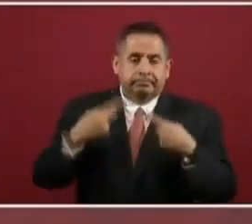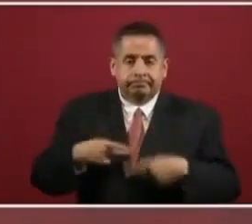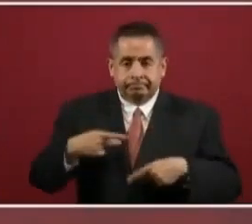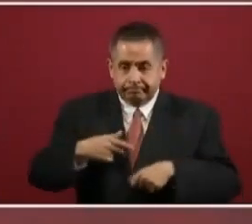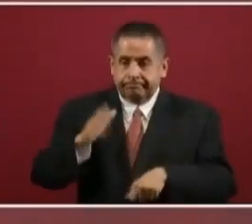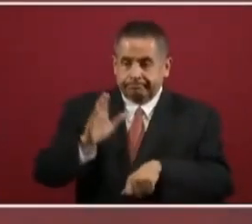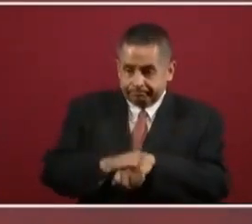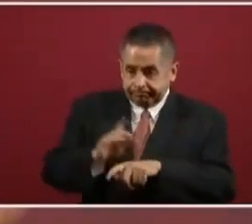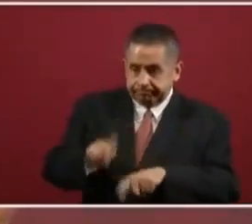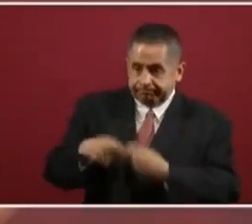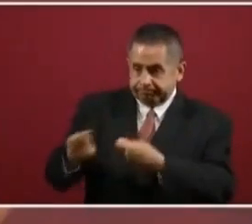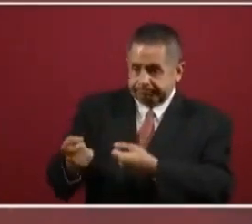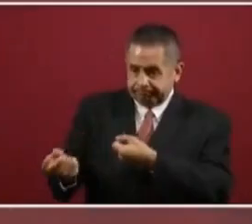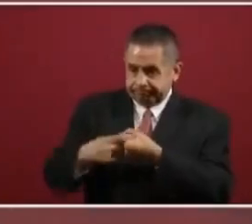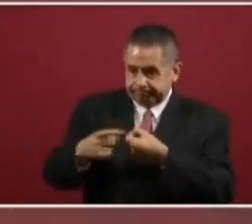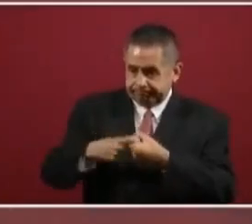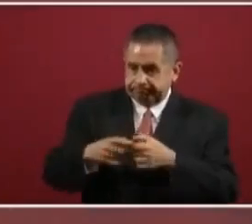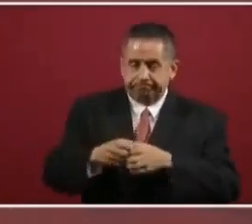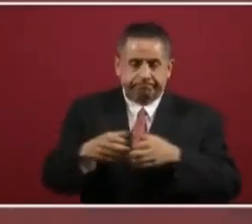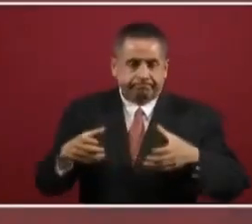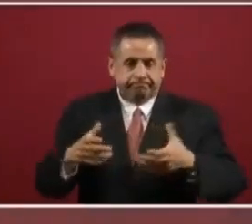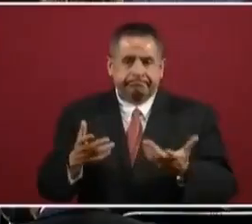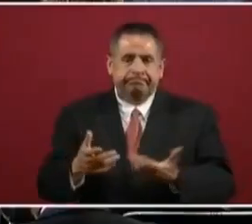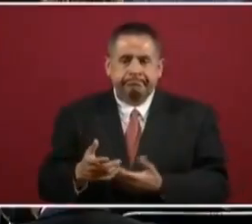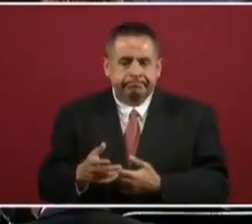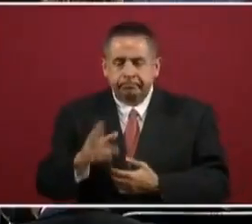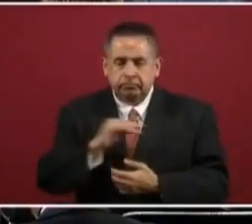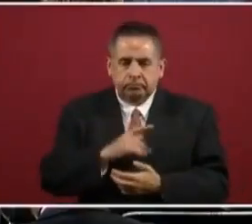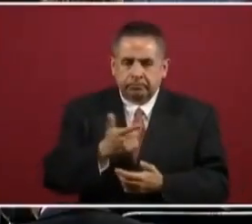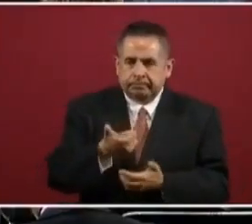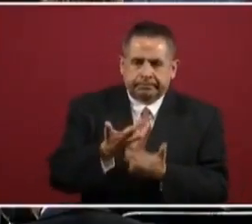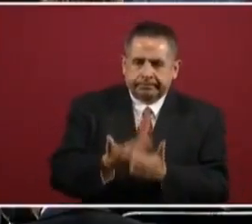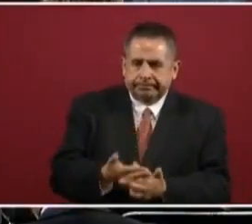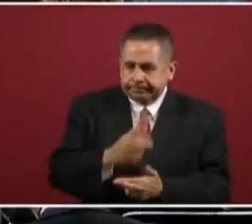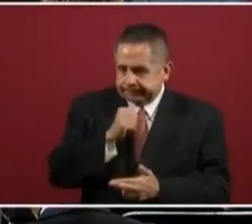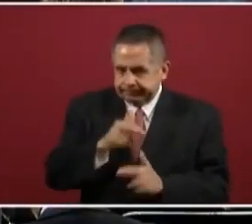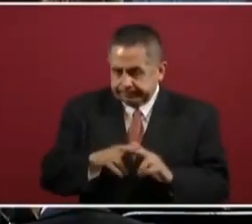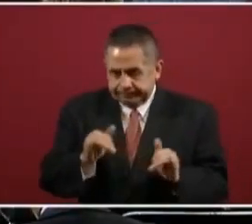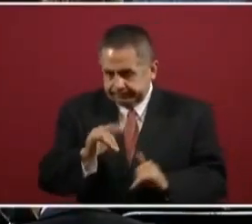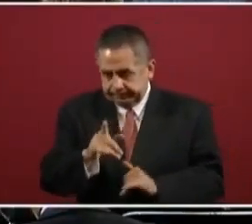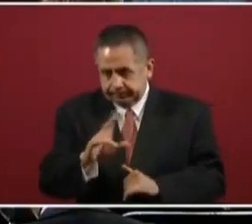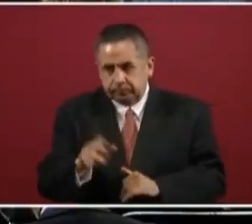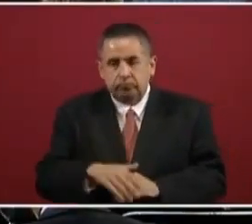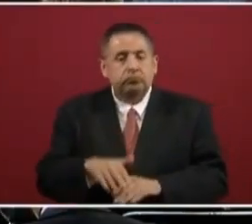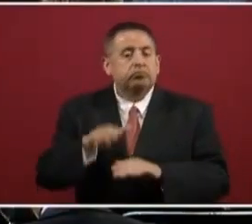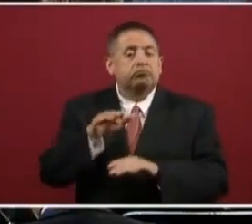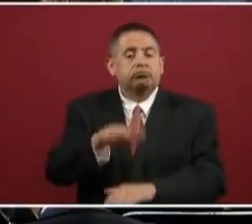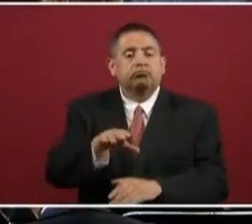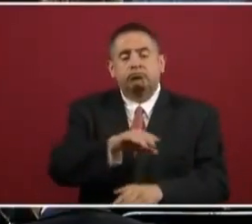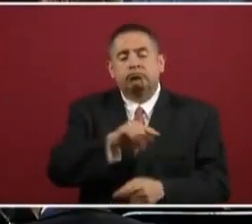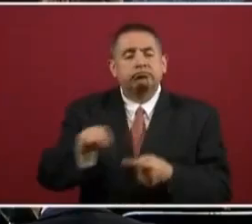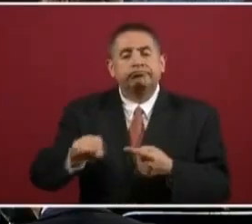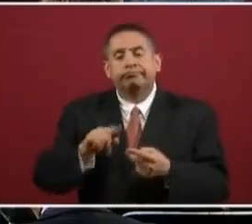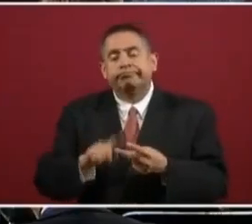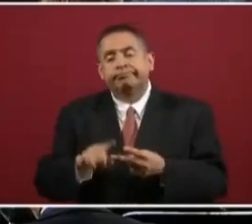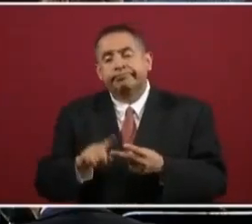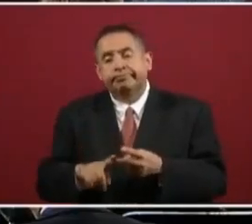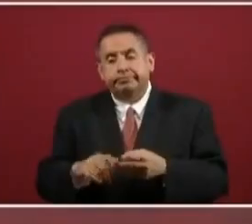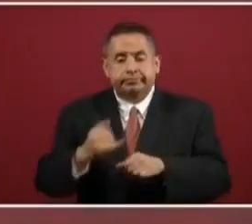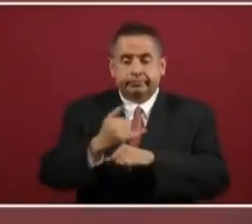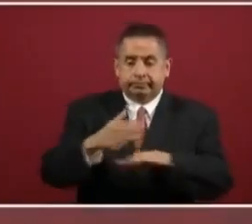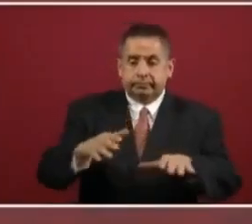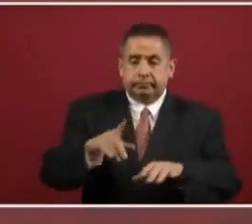más Sí entonces no hay por ahí ningún ahorro acerca de la